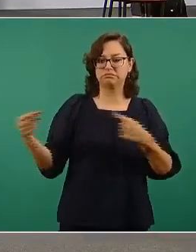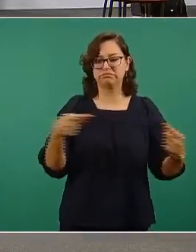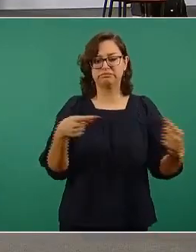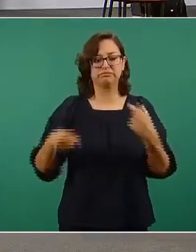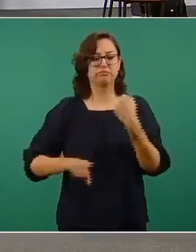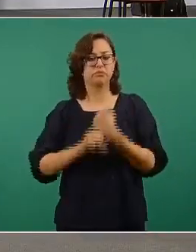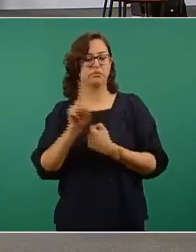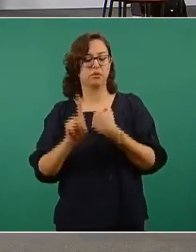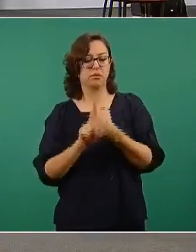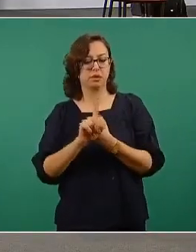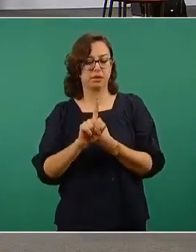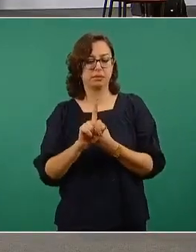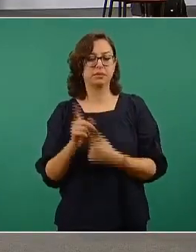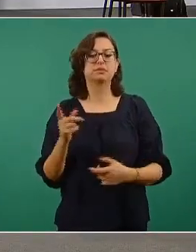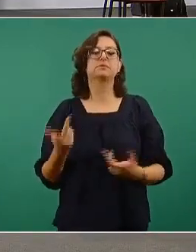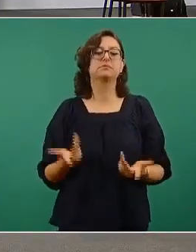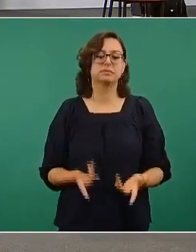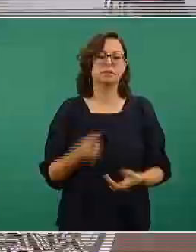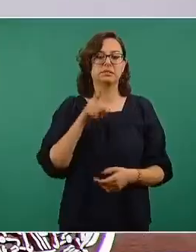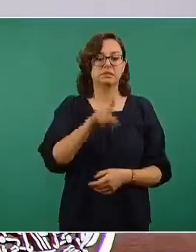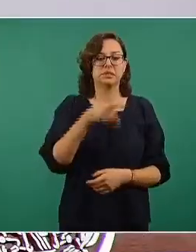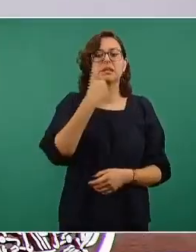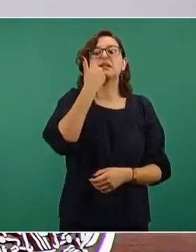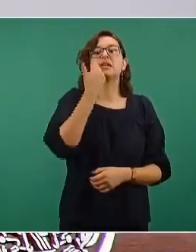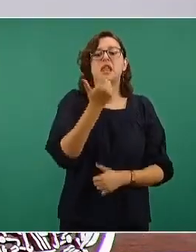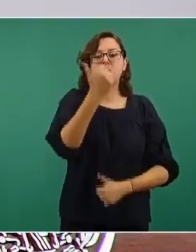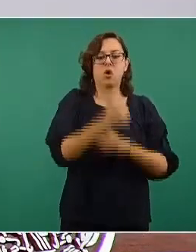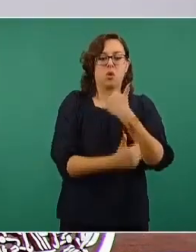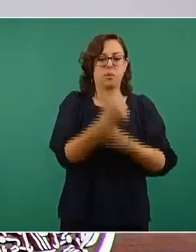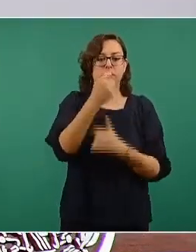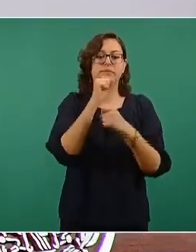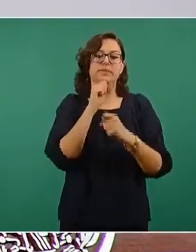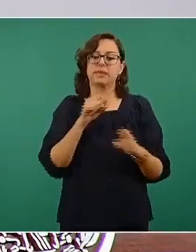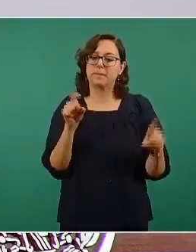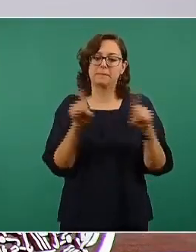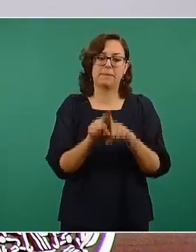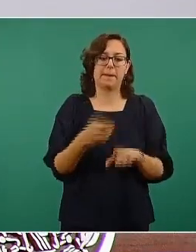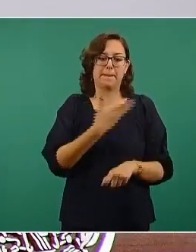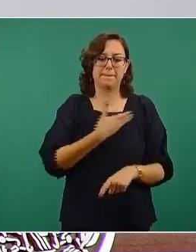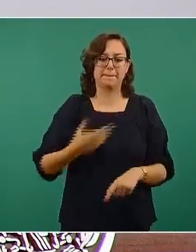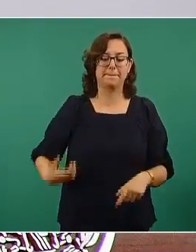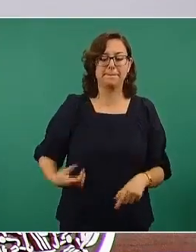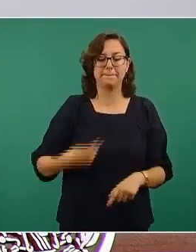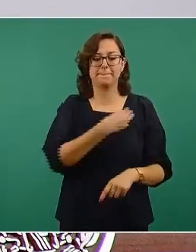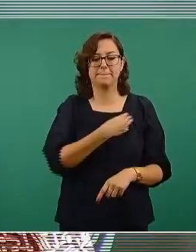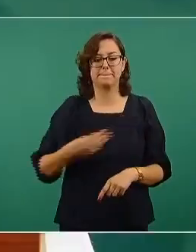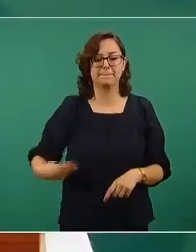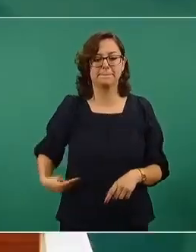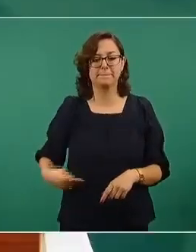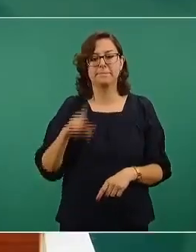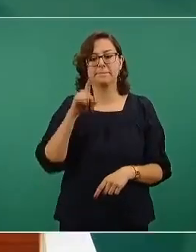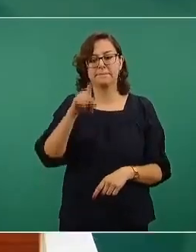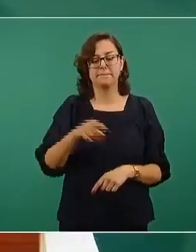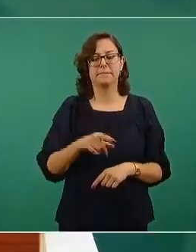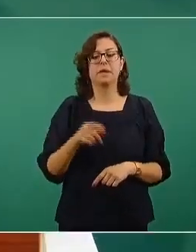una de ellas también con aspiraciones políticas a la presidencia municipal de Chalma,